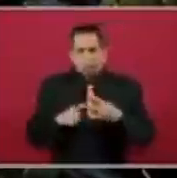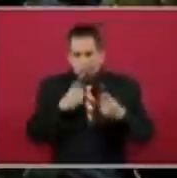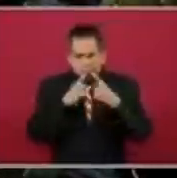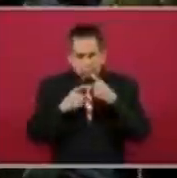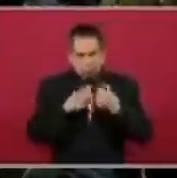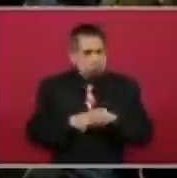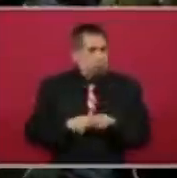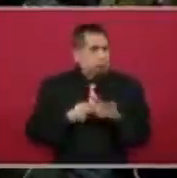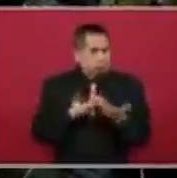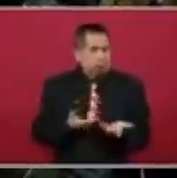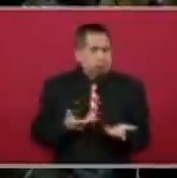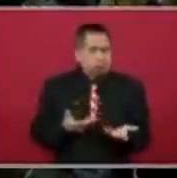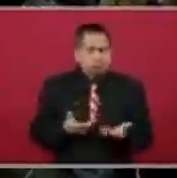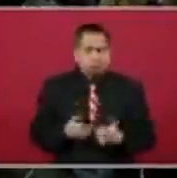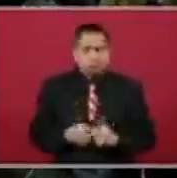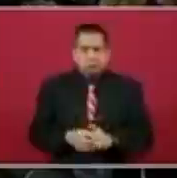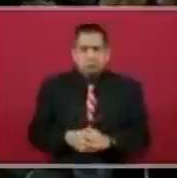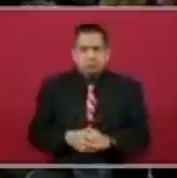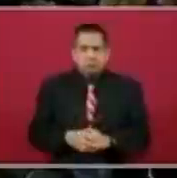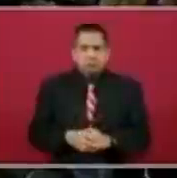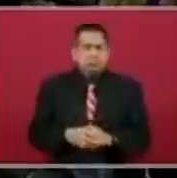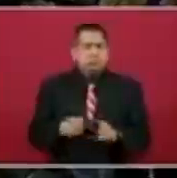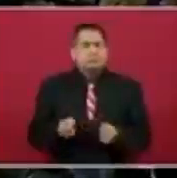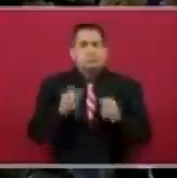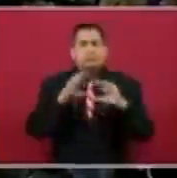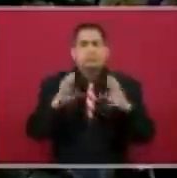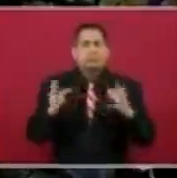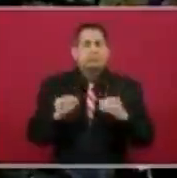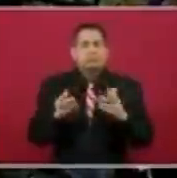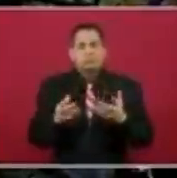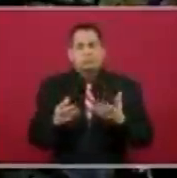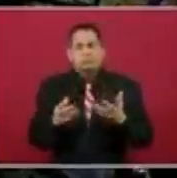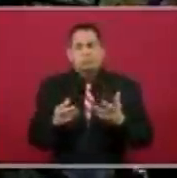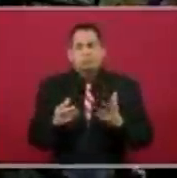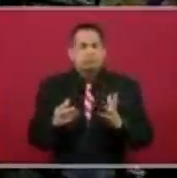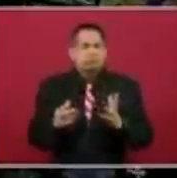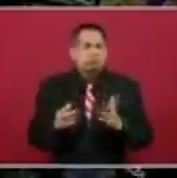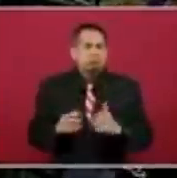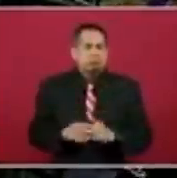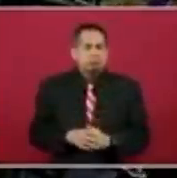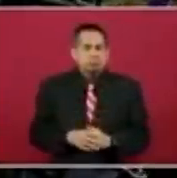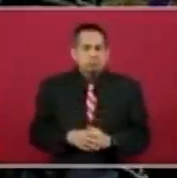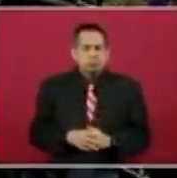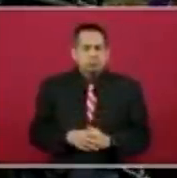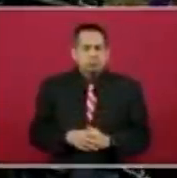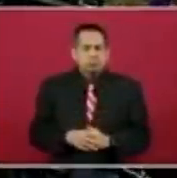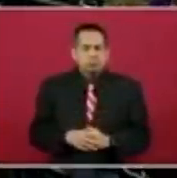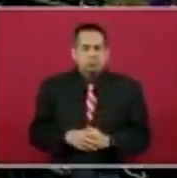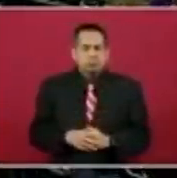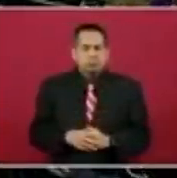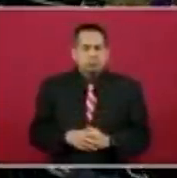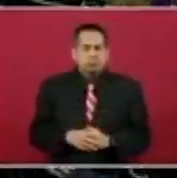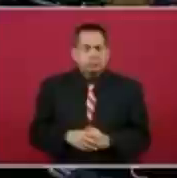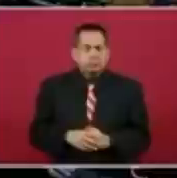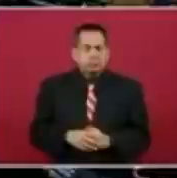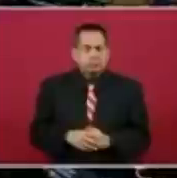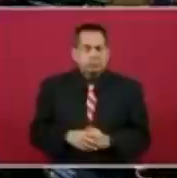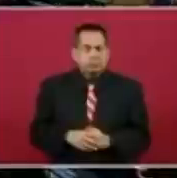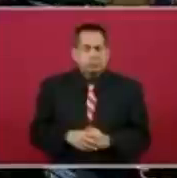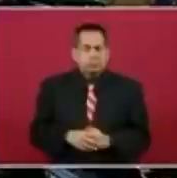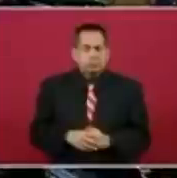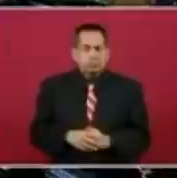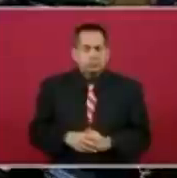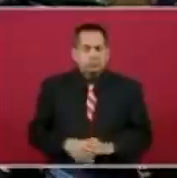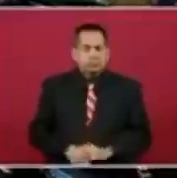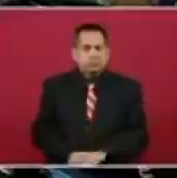expresaron. Todos los gobernadores. ¿Cuántos? Todos los gobernadores del país. La única que no estaba presente